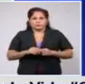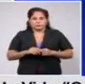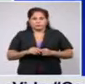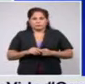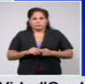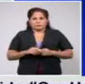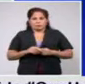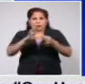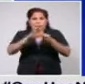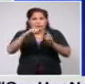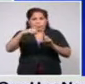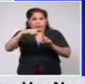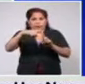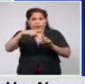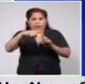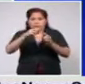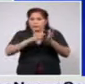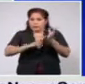Guantánamo,